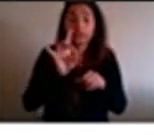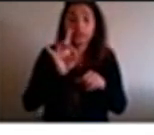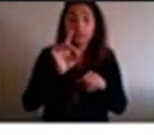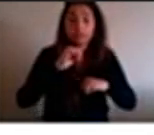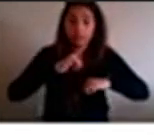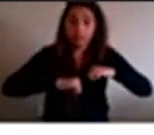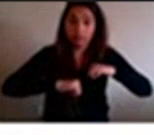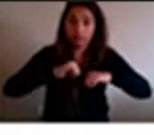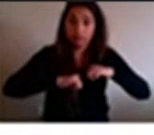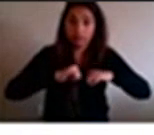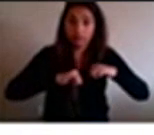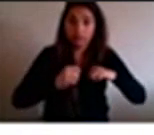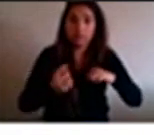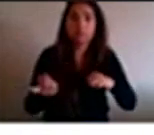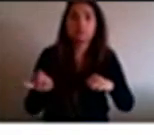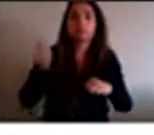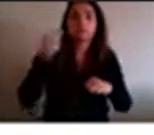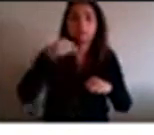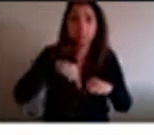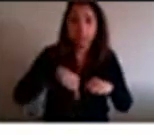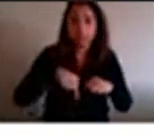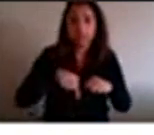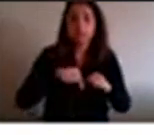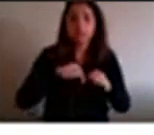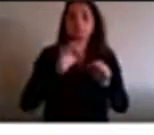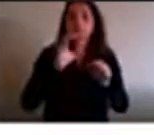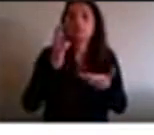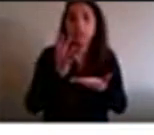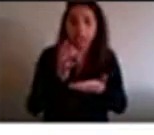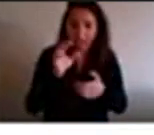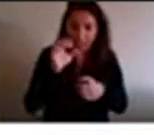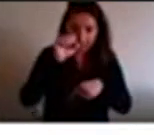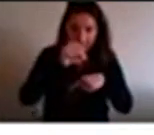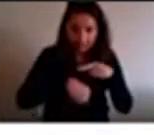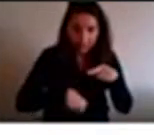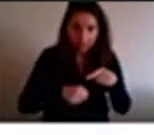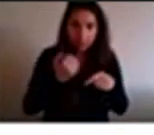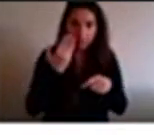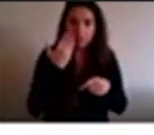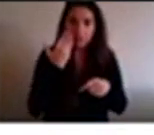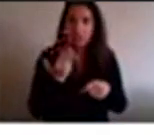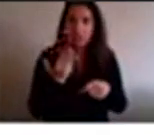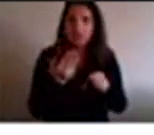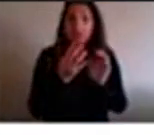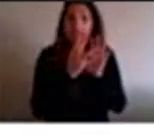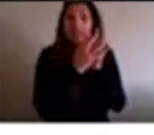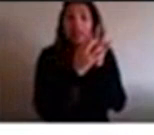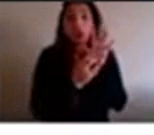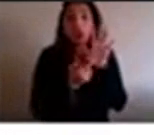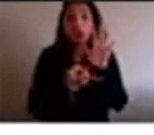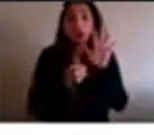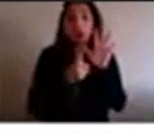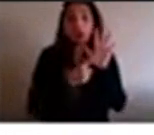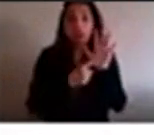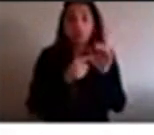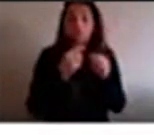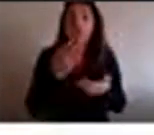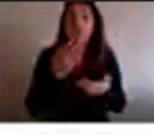han venido acogiéndose a este beneficio. Presentó un incremento para el año